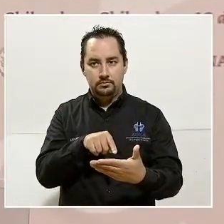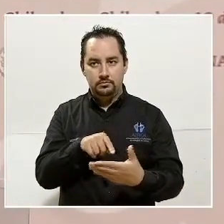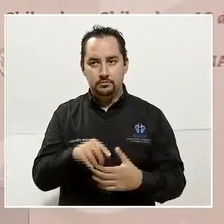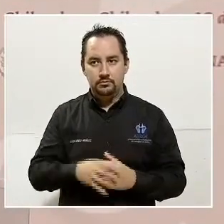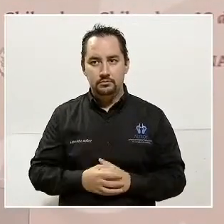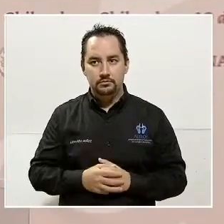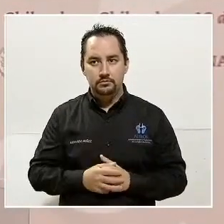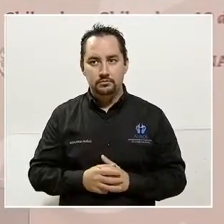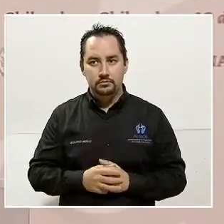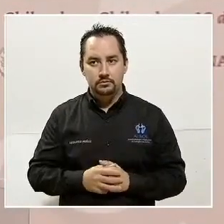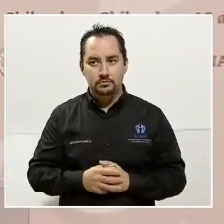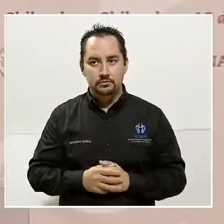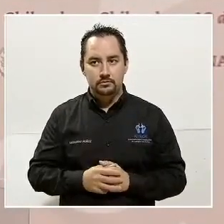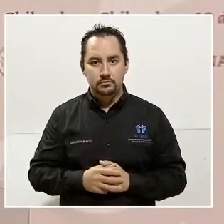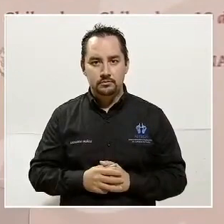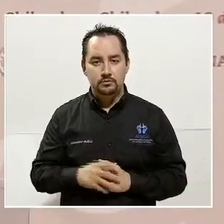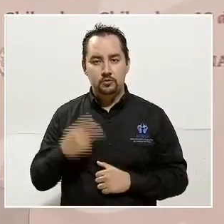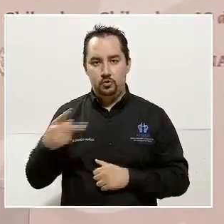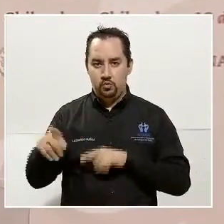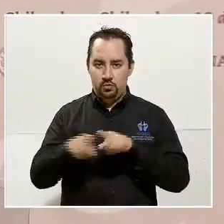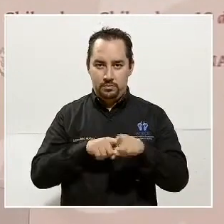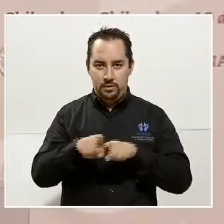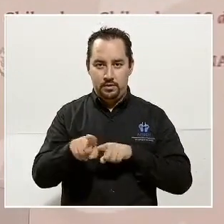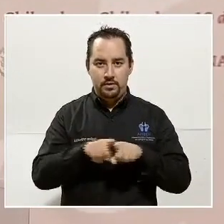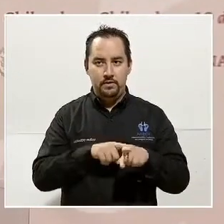Claudia, tu hermana,